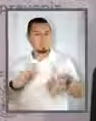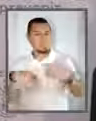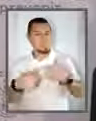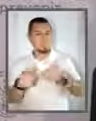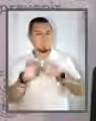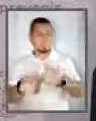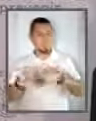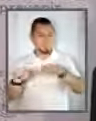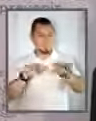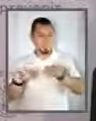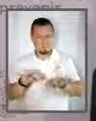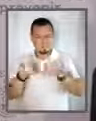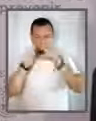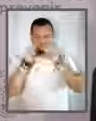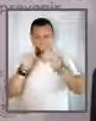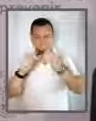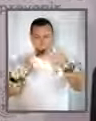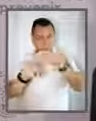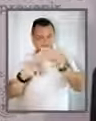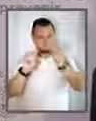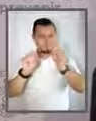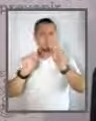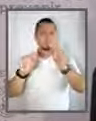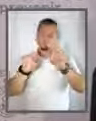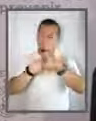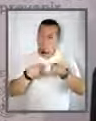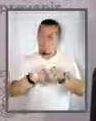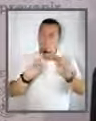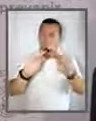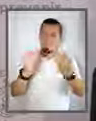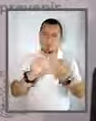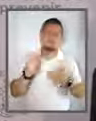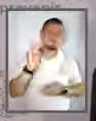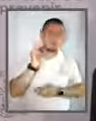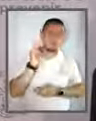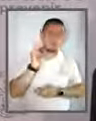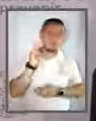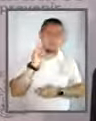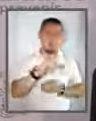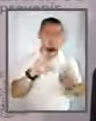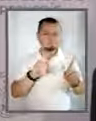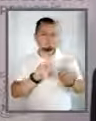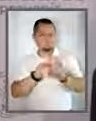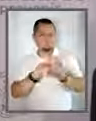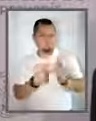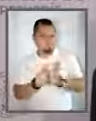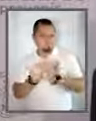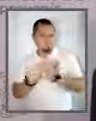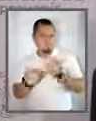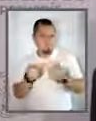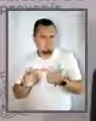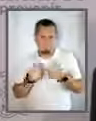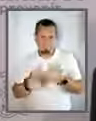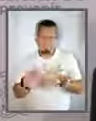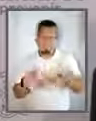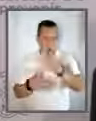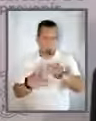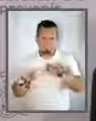seguir trabajando en ese sentido y de la misma manera la Fiscalía estará coadyuvando con todas las dependencias del